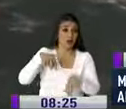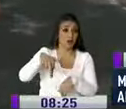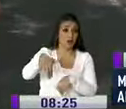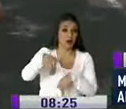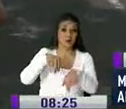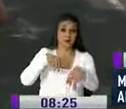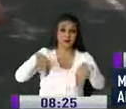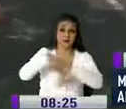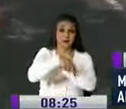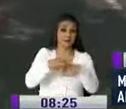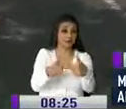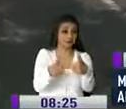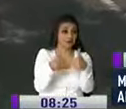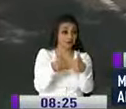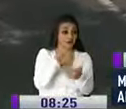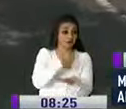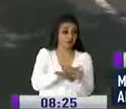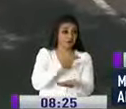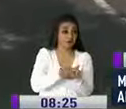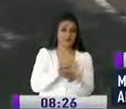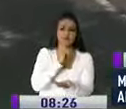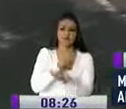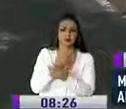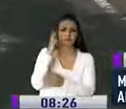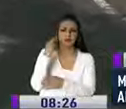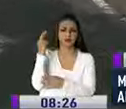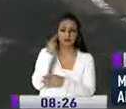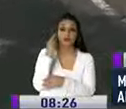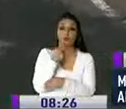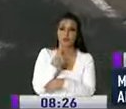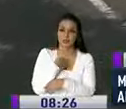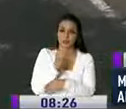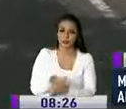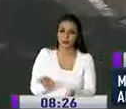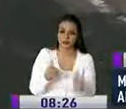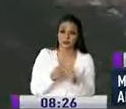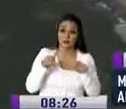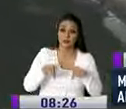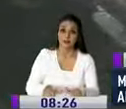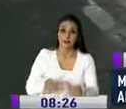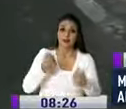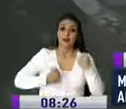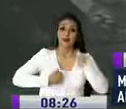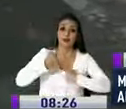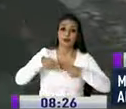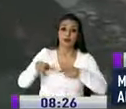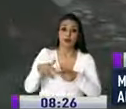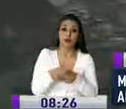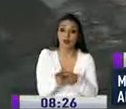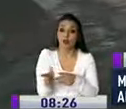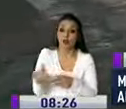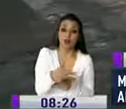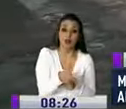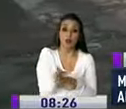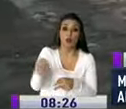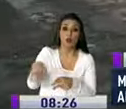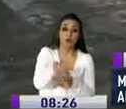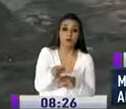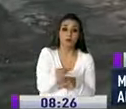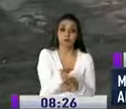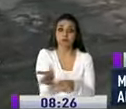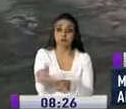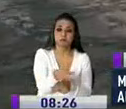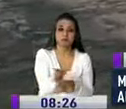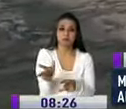de una forma tranquila. No, sí, ya le digo, le repito, aquí los carros, por evitar los huecos, se viran de gol. Si